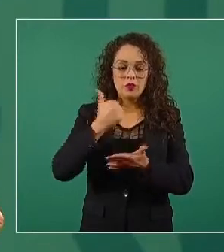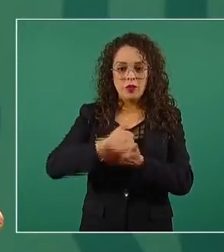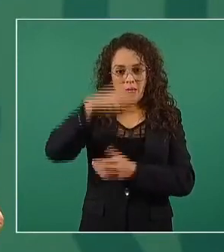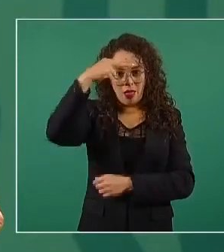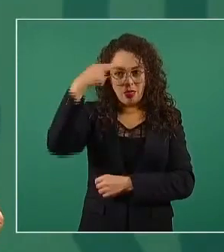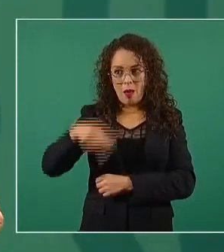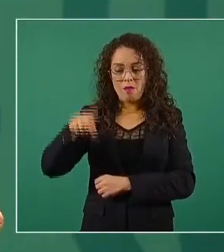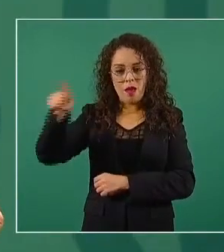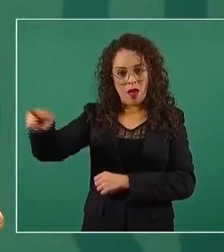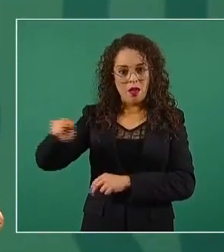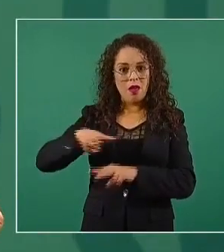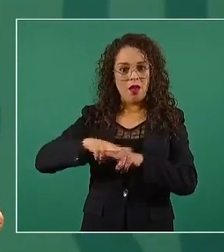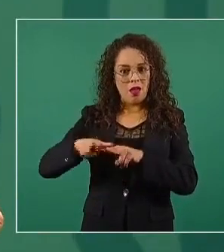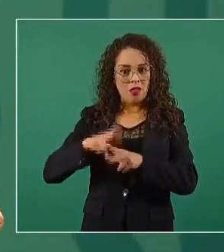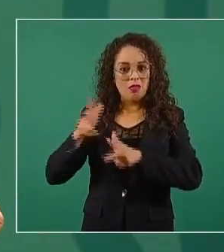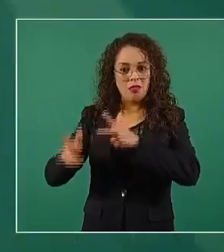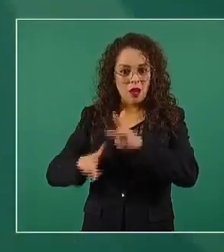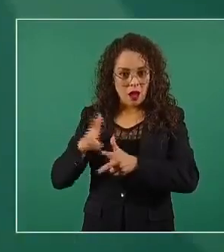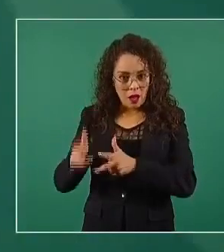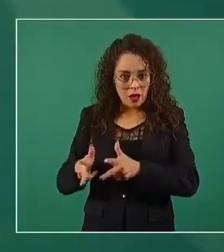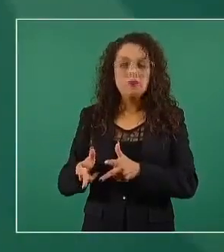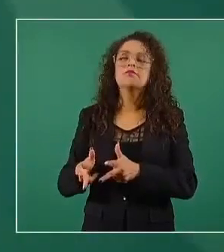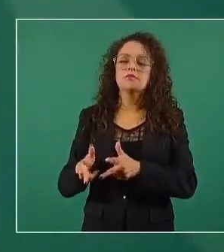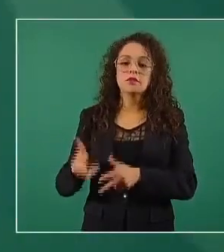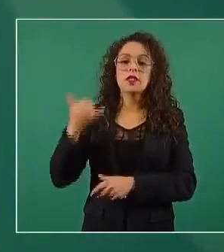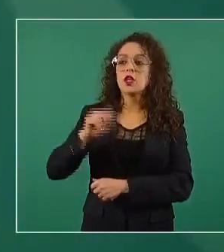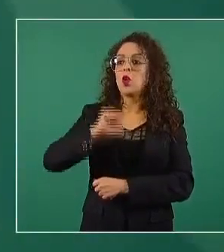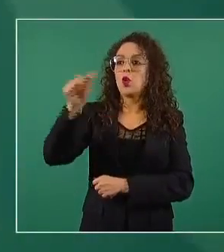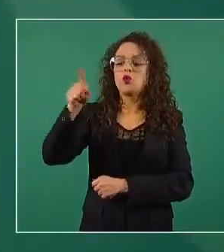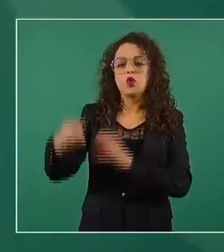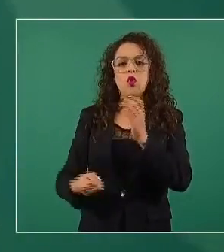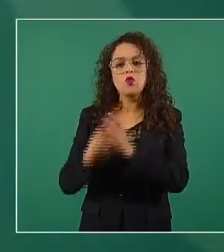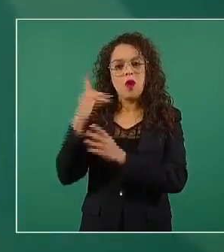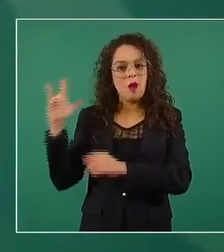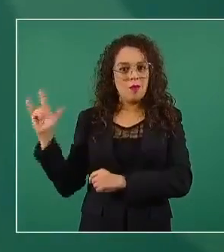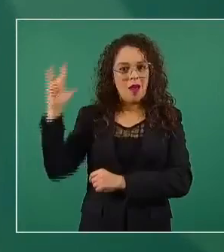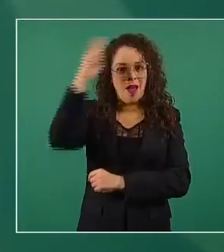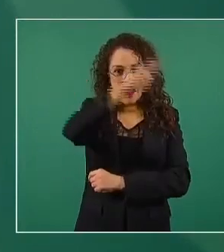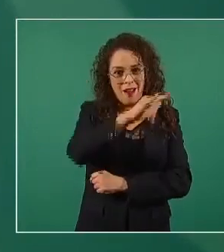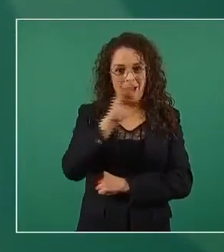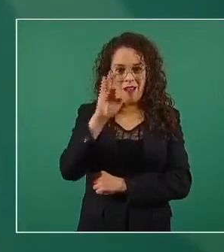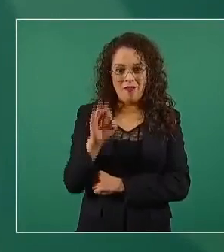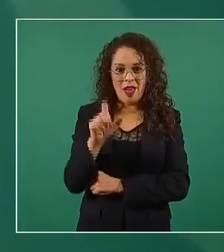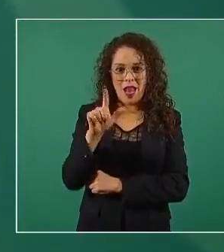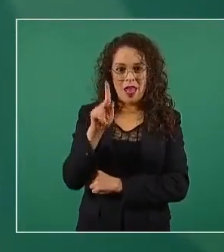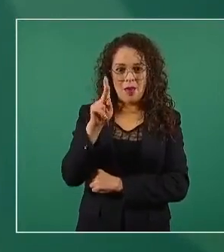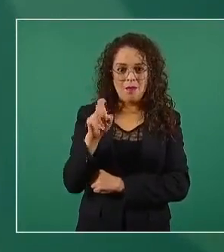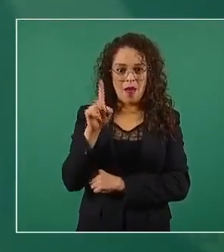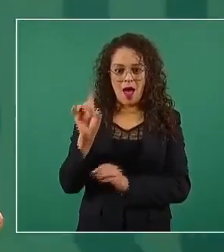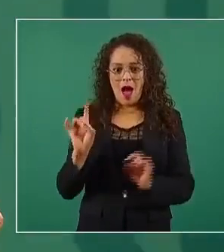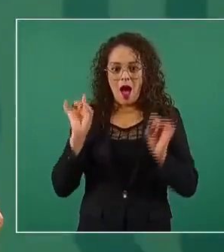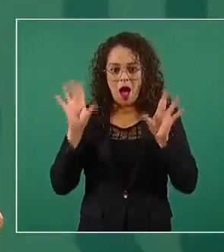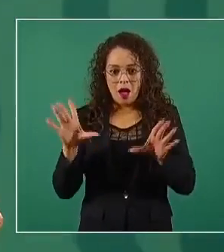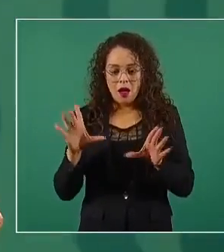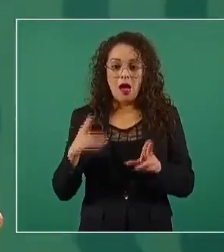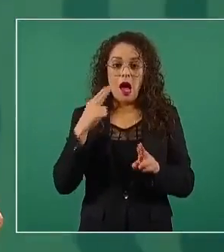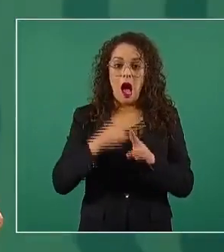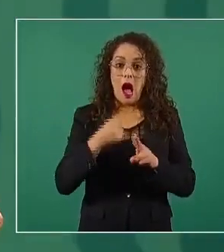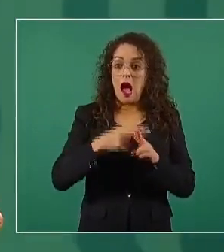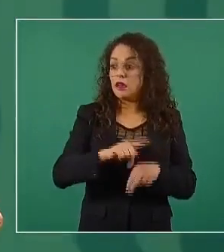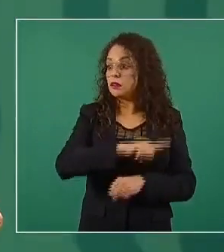México, el tren del nuevo aeropuerto Felipe Ángeles hasta el centro de la